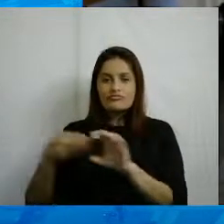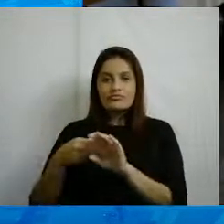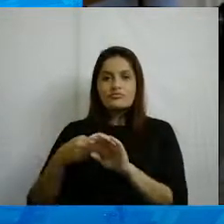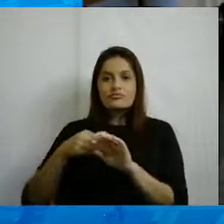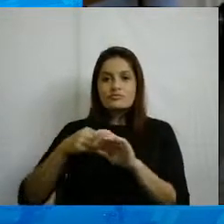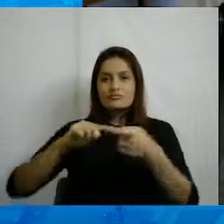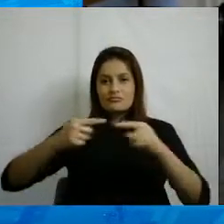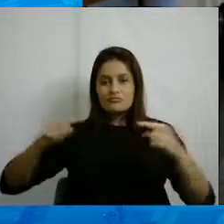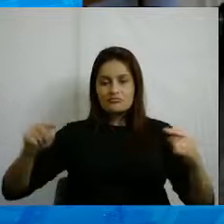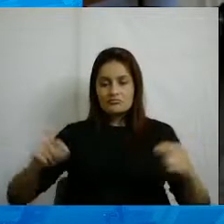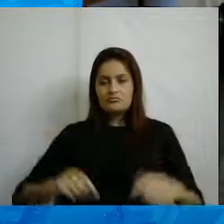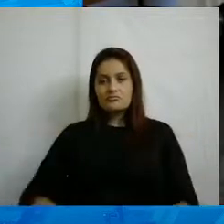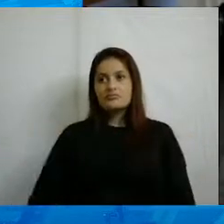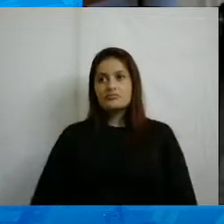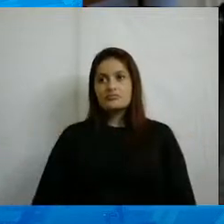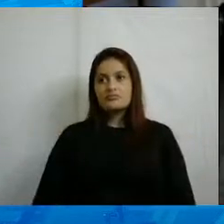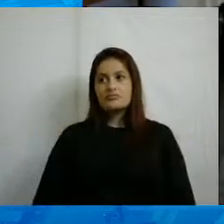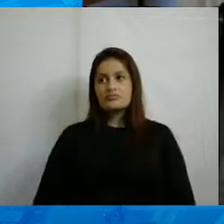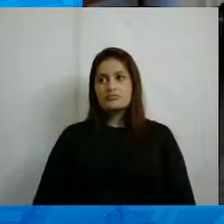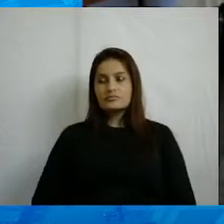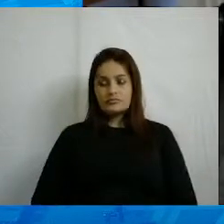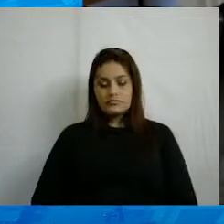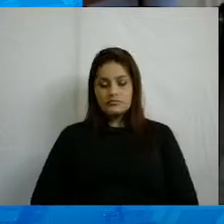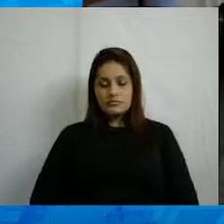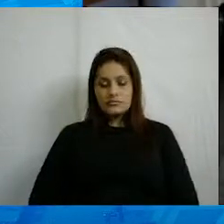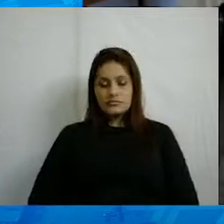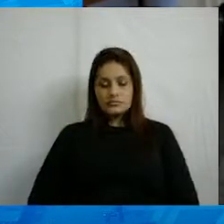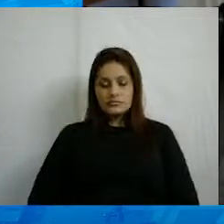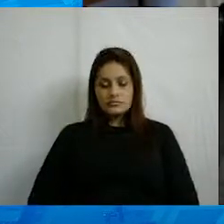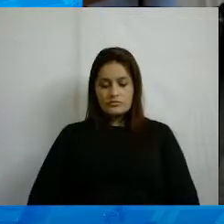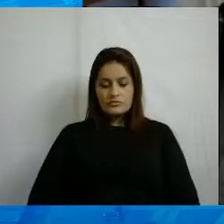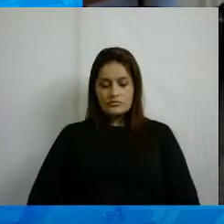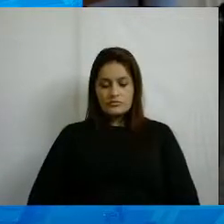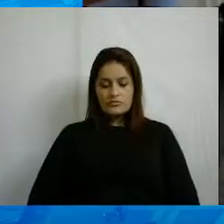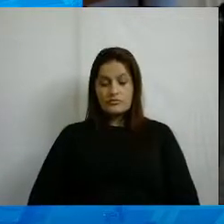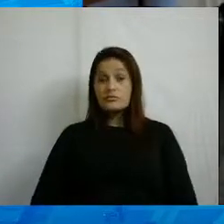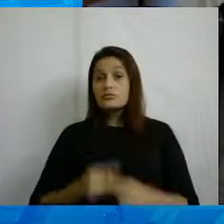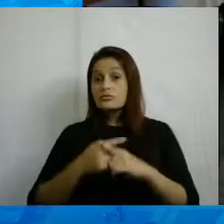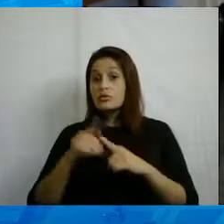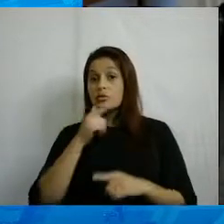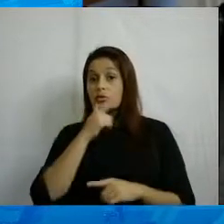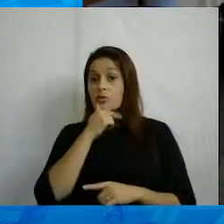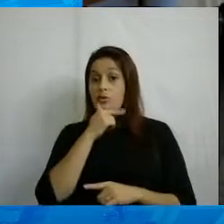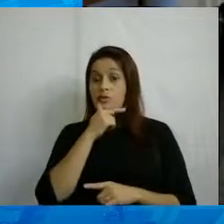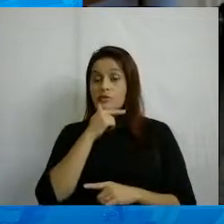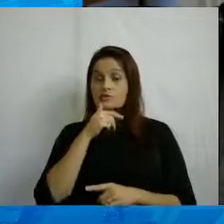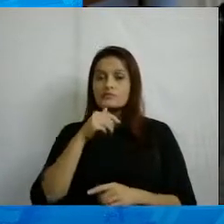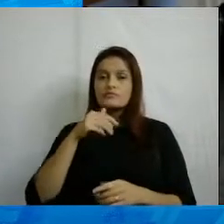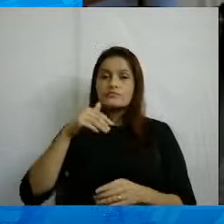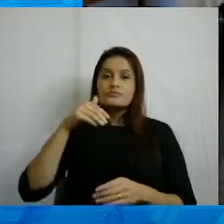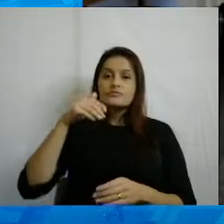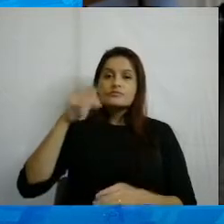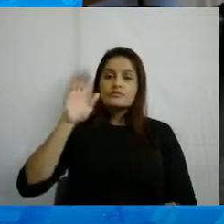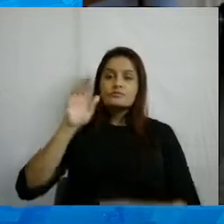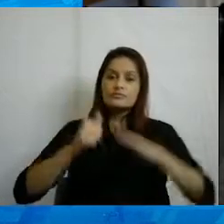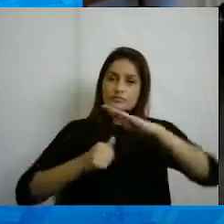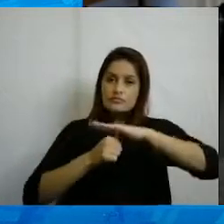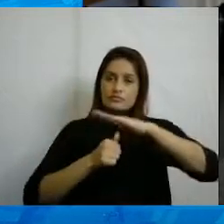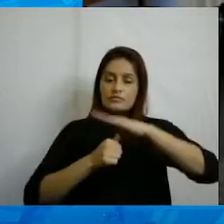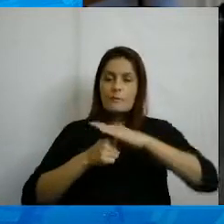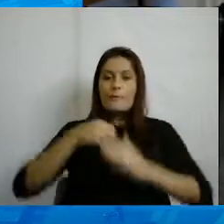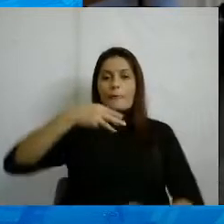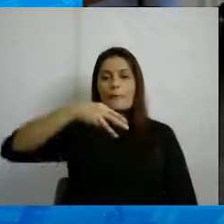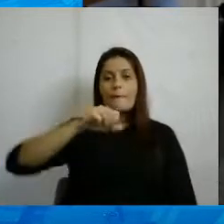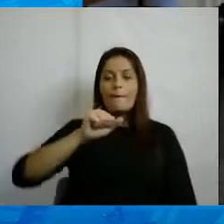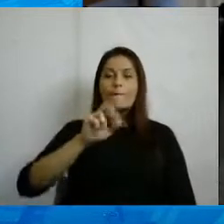comuna. Gracias. ¿Alguna duda adicional, concejal Martínez? Sí, gracias.